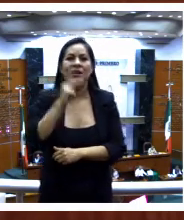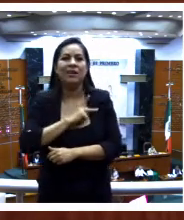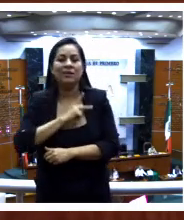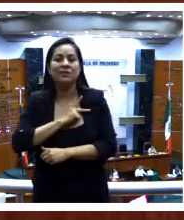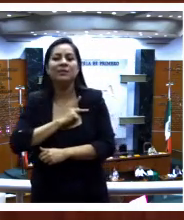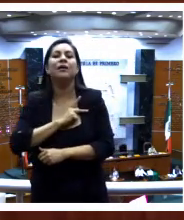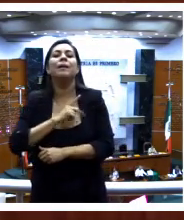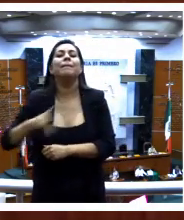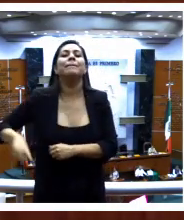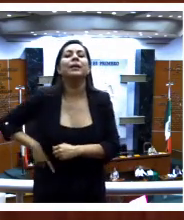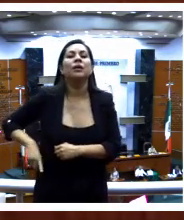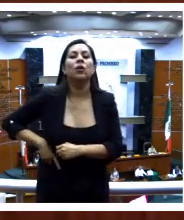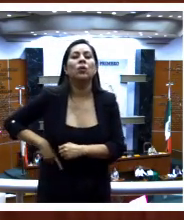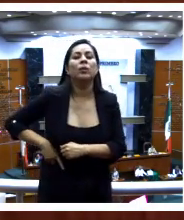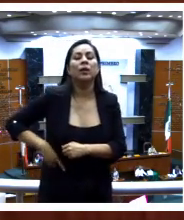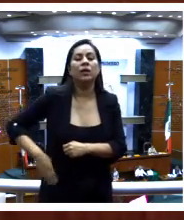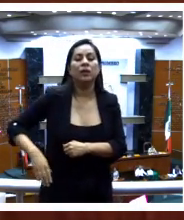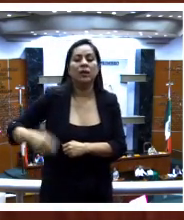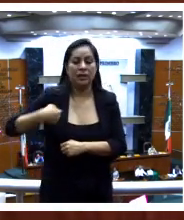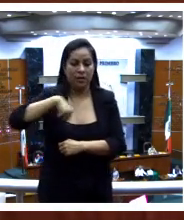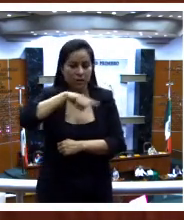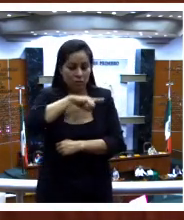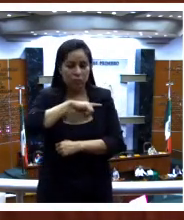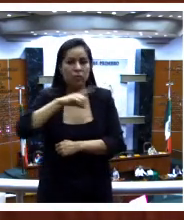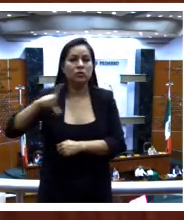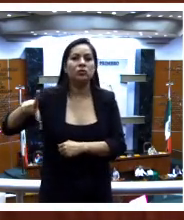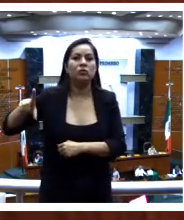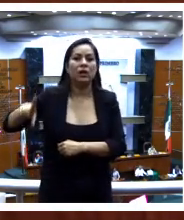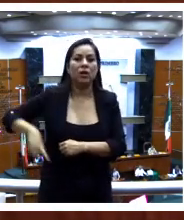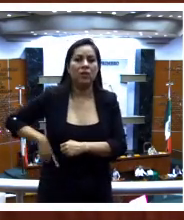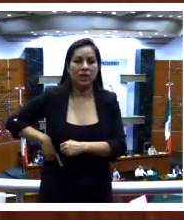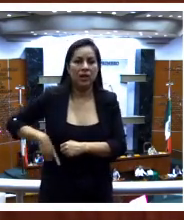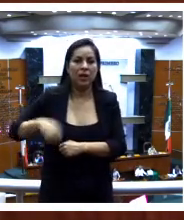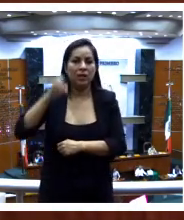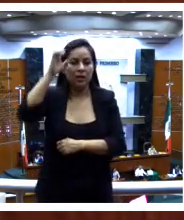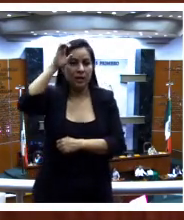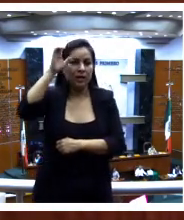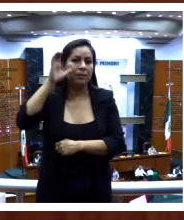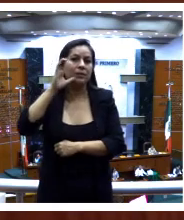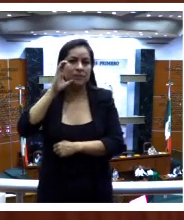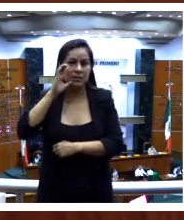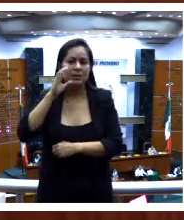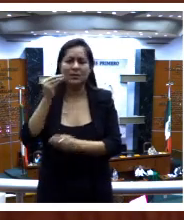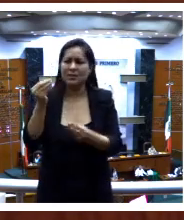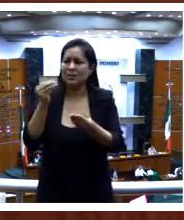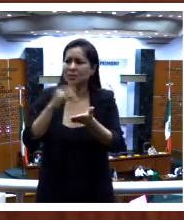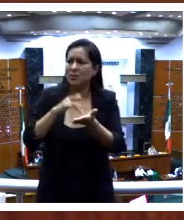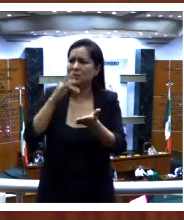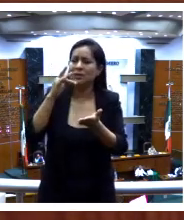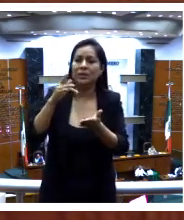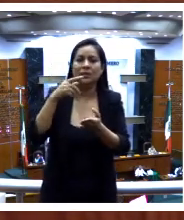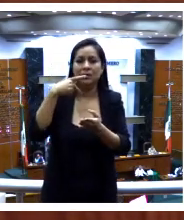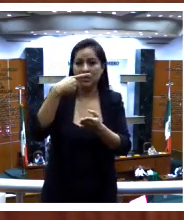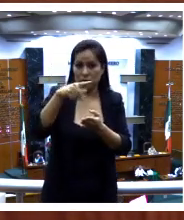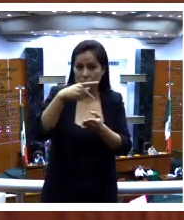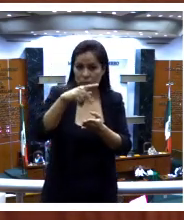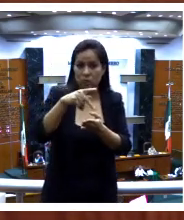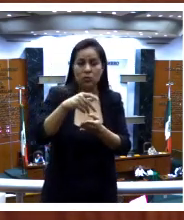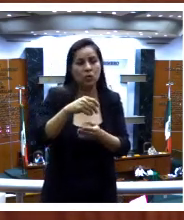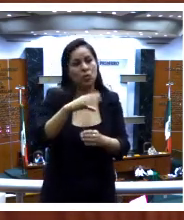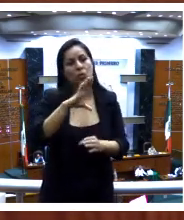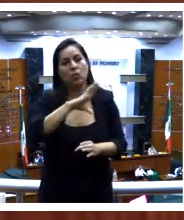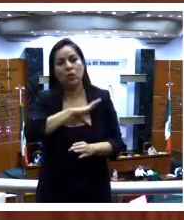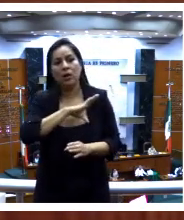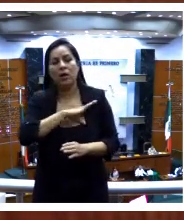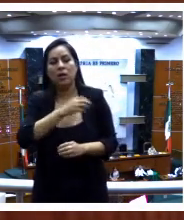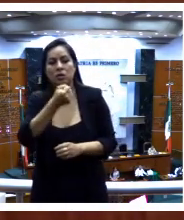del Estado, que encabeza nuestra gobernadora, la maestra Evelyn Salgado Pineda, a quien le agradecería que a través de su conducto le mande un